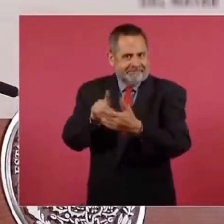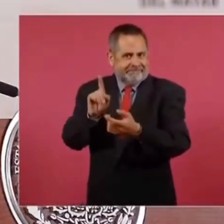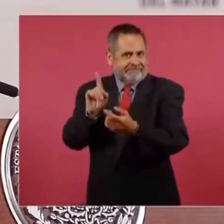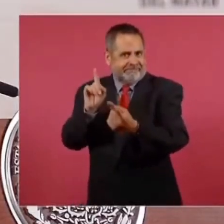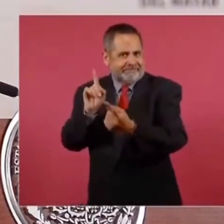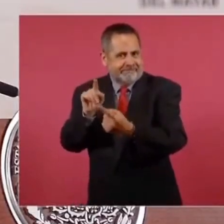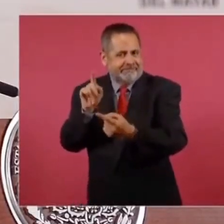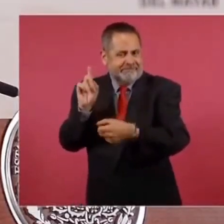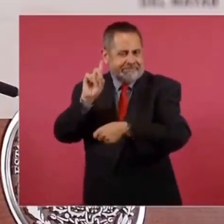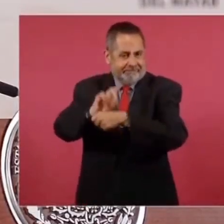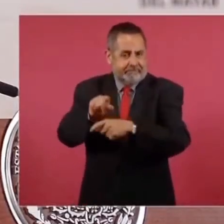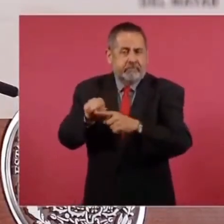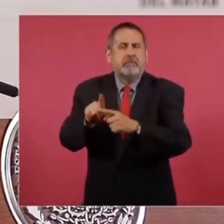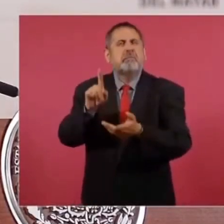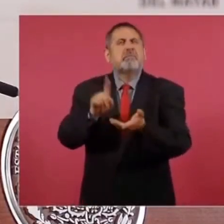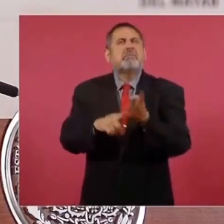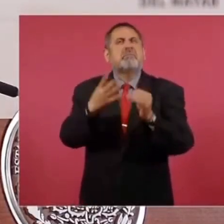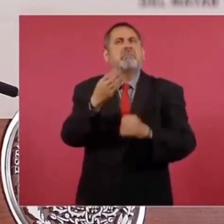de